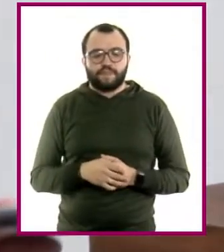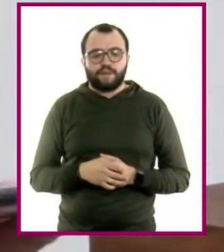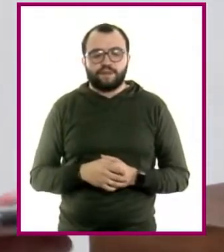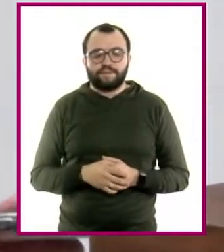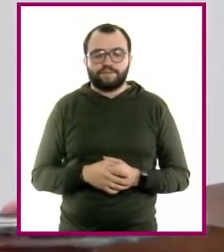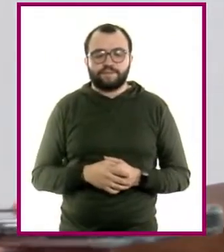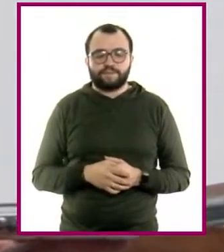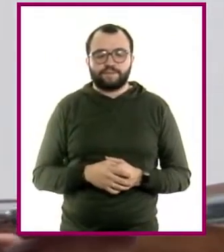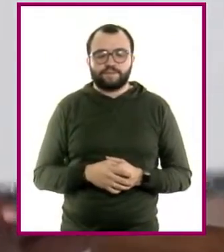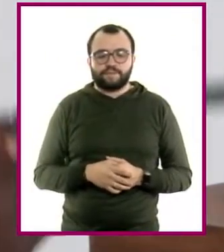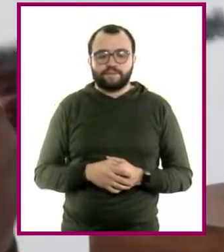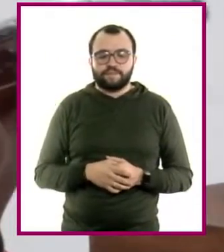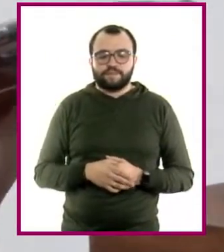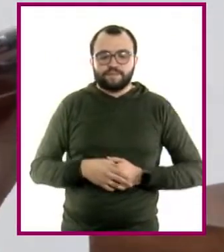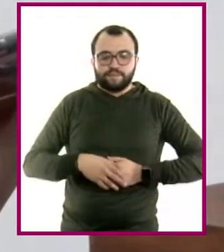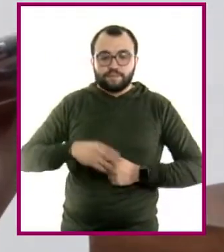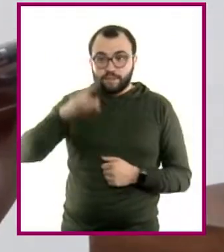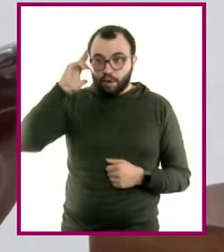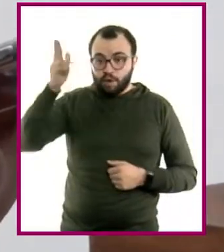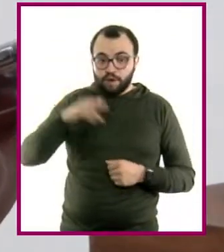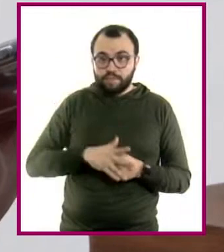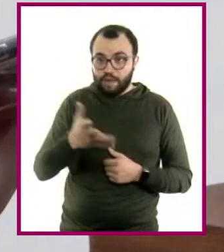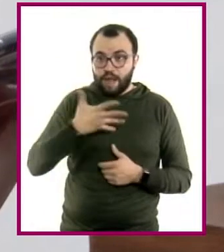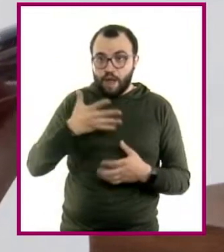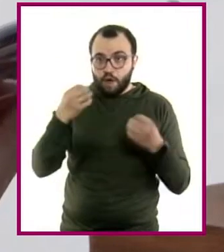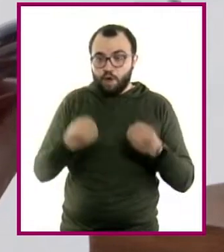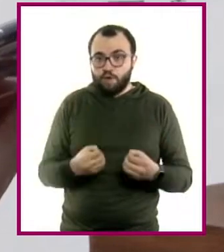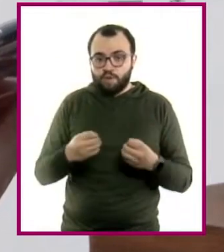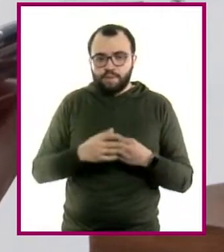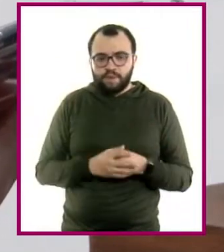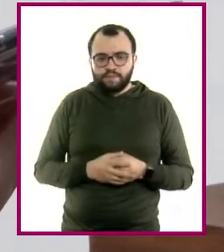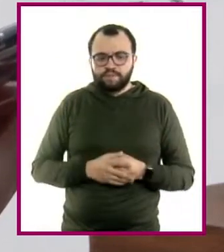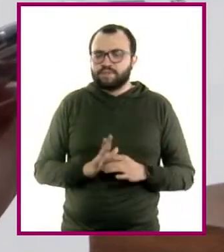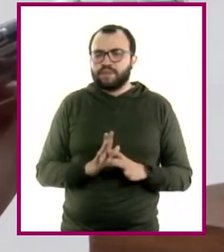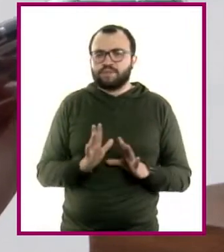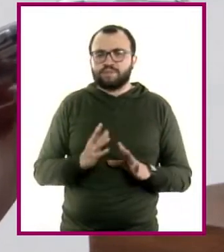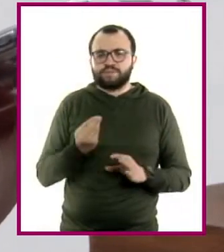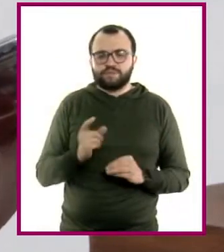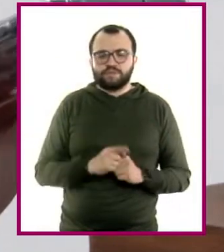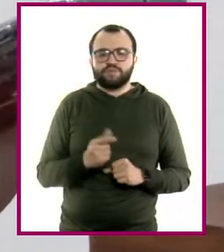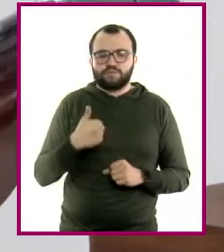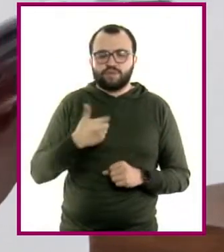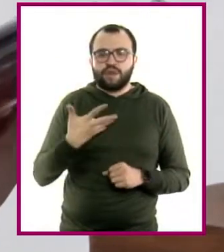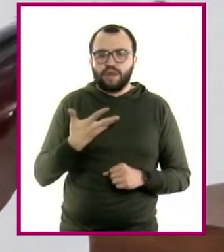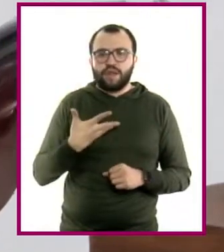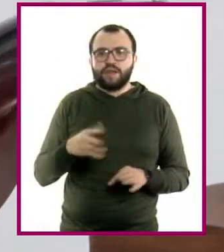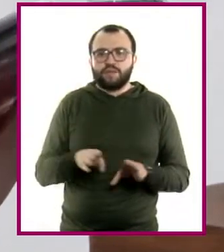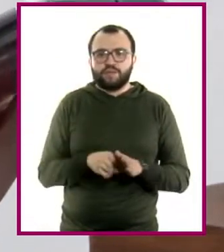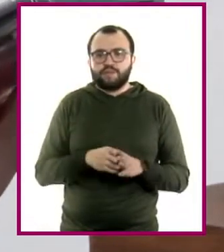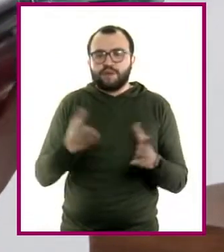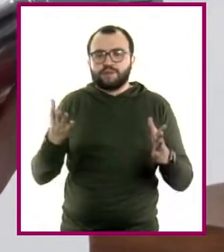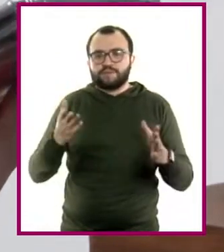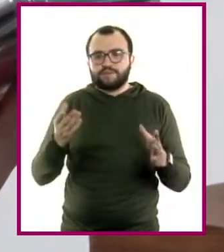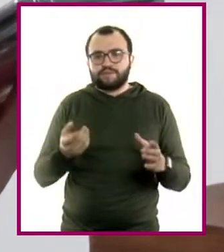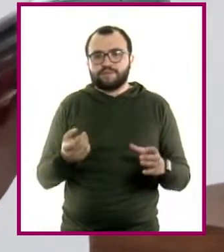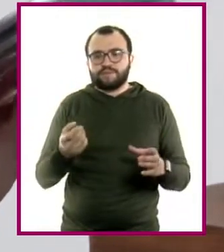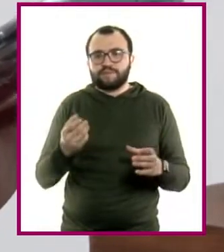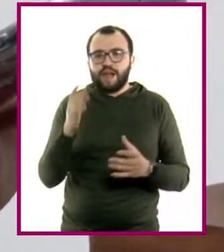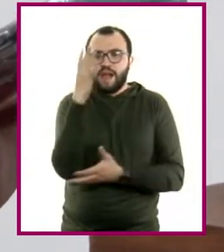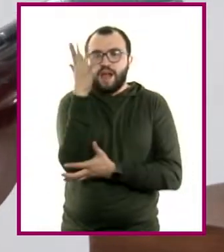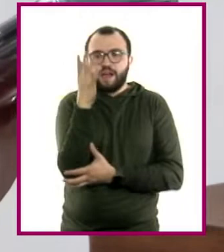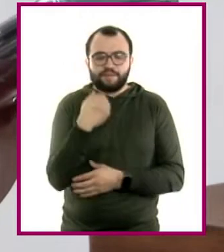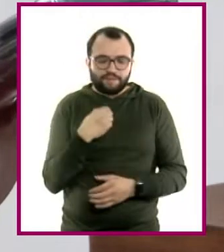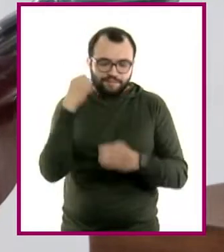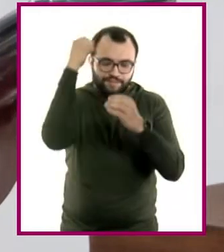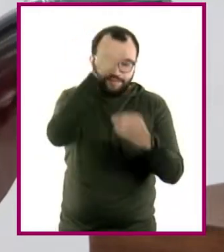¿Hola? ¡Hola! ¿Estás ocupada, Lucy? No mucho. Fíjate que estoy en una brigada plantando árboles. ¡Órale! Me da